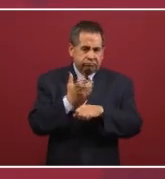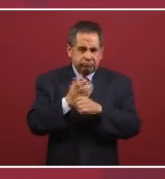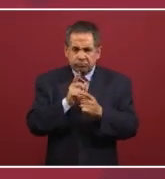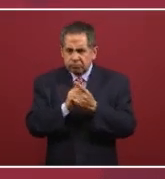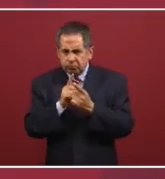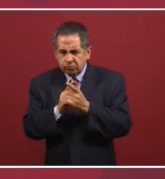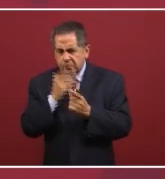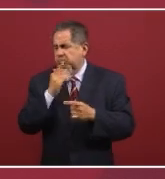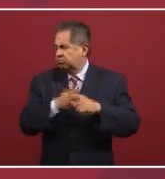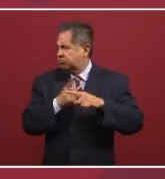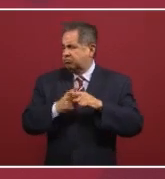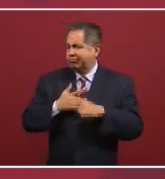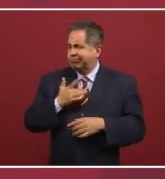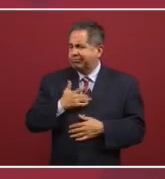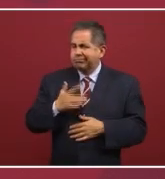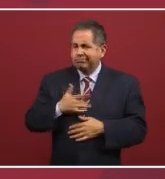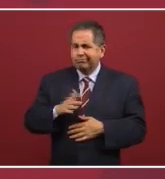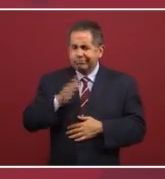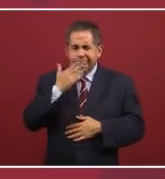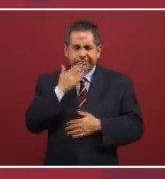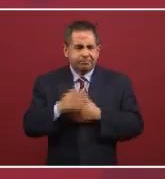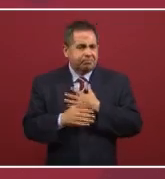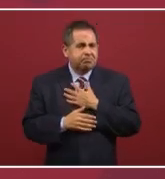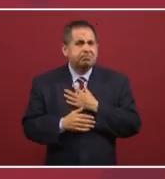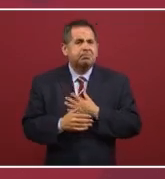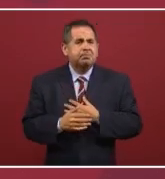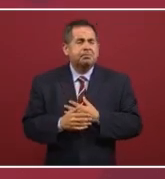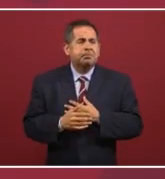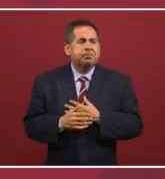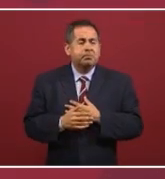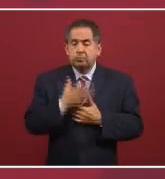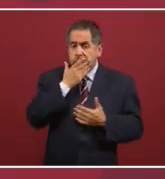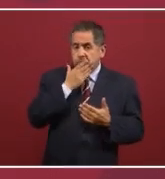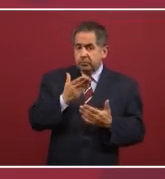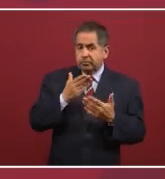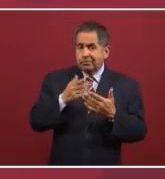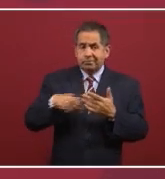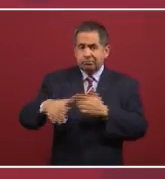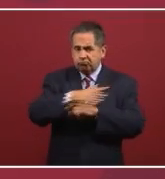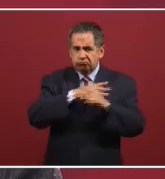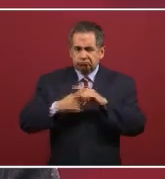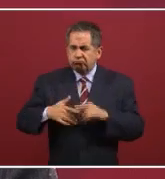Unidos. Hay un buen ambiente